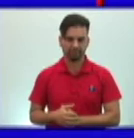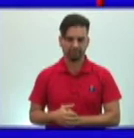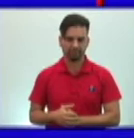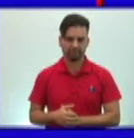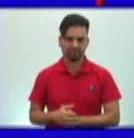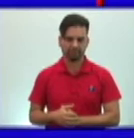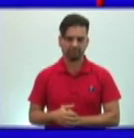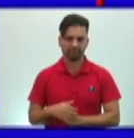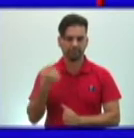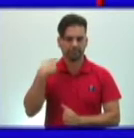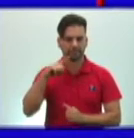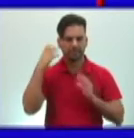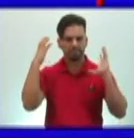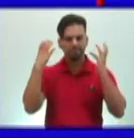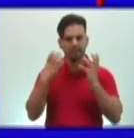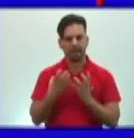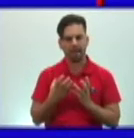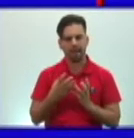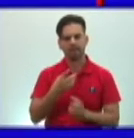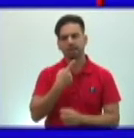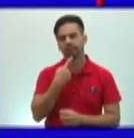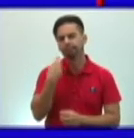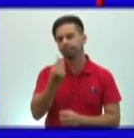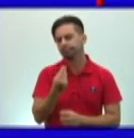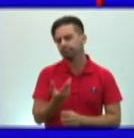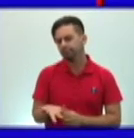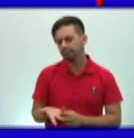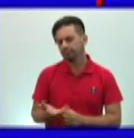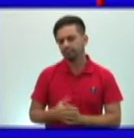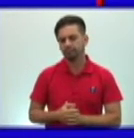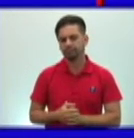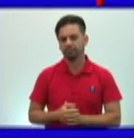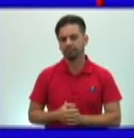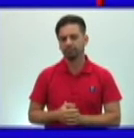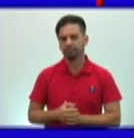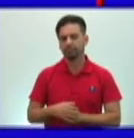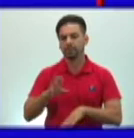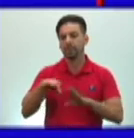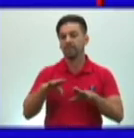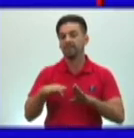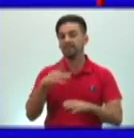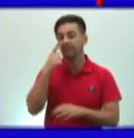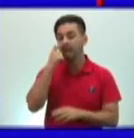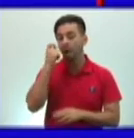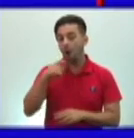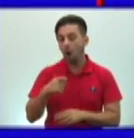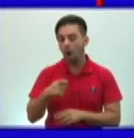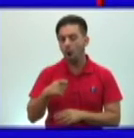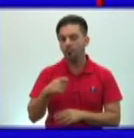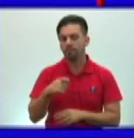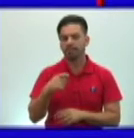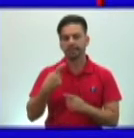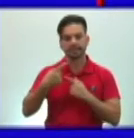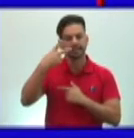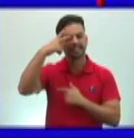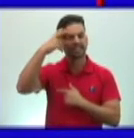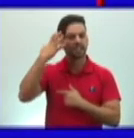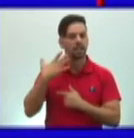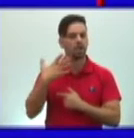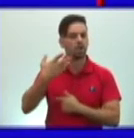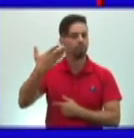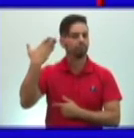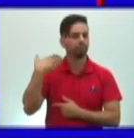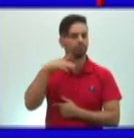modificada. ¿Qué es lo que hace que nosotros no nos comportemos como los hombres del siglo XIX? Pues sencillamente que nuestra realidad se